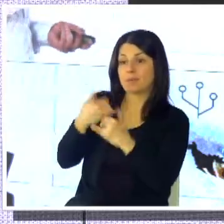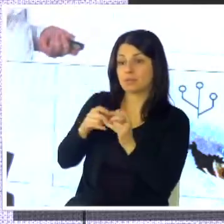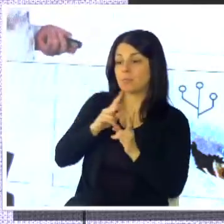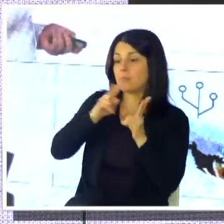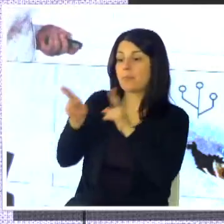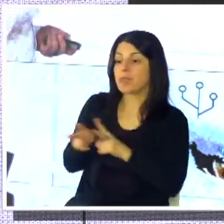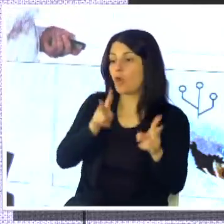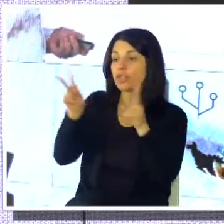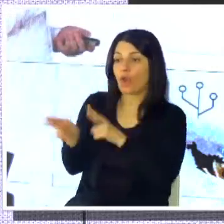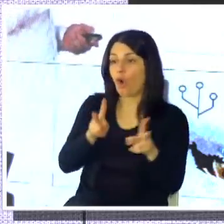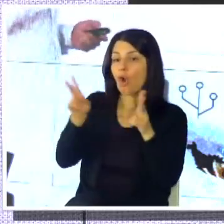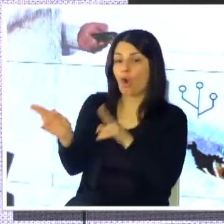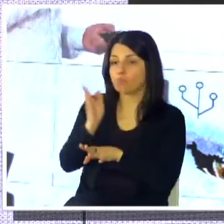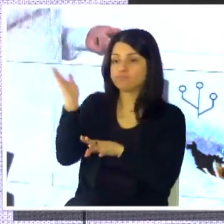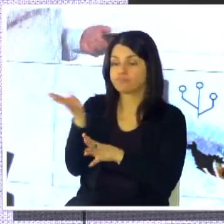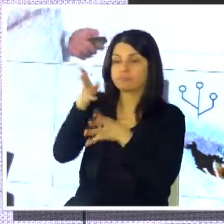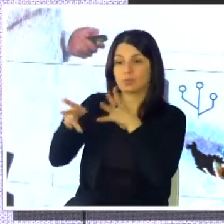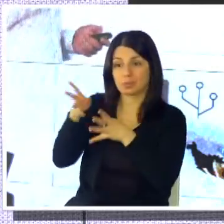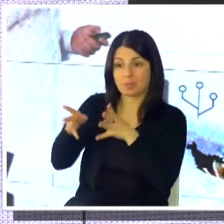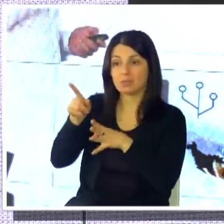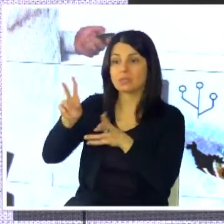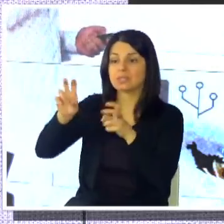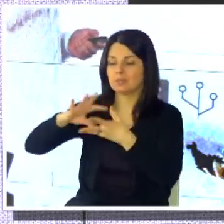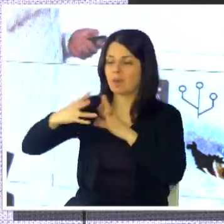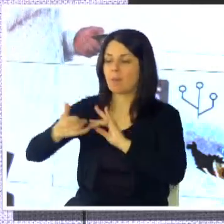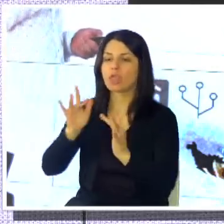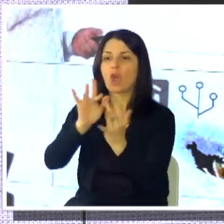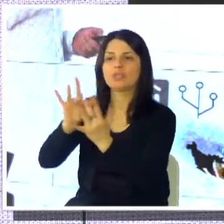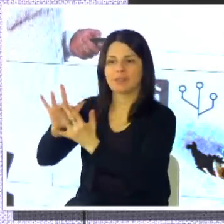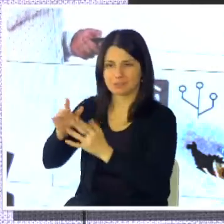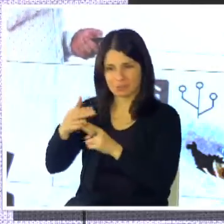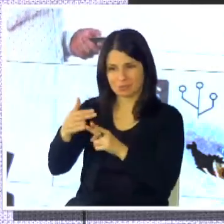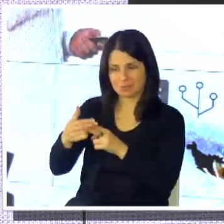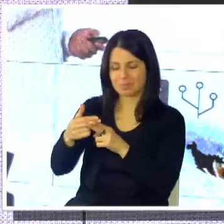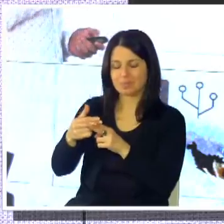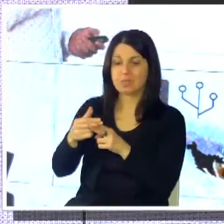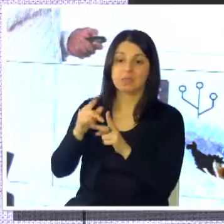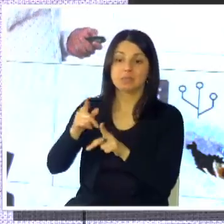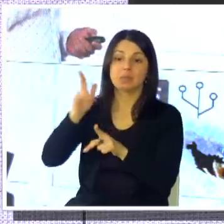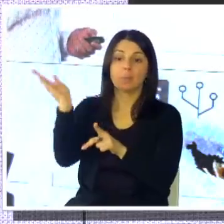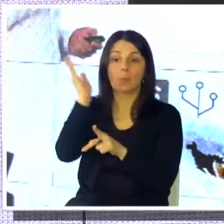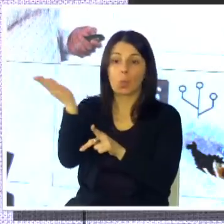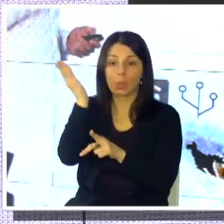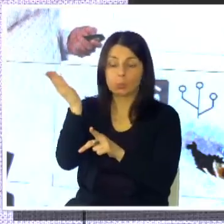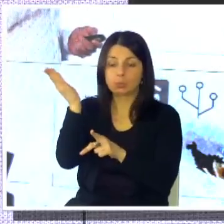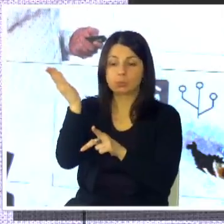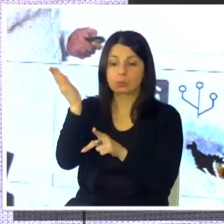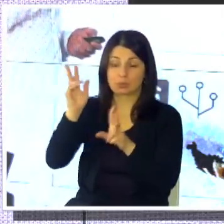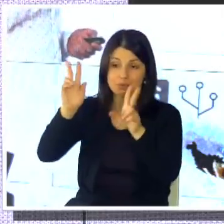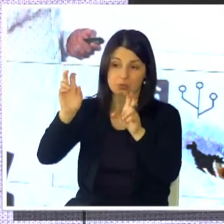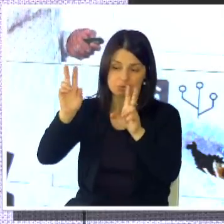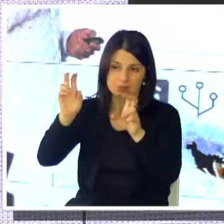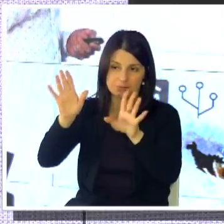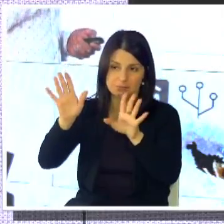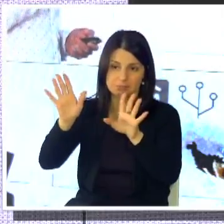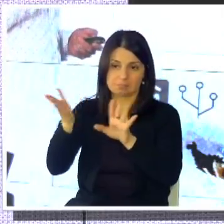periódica, automáticamente. Y bueno, eso tiene que ver con el modelo de interacción. Y el producto, y uno de los temas